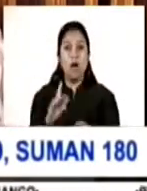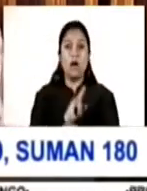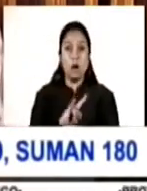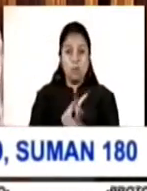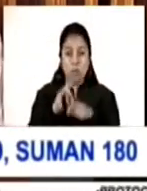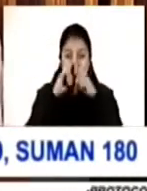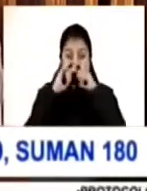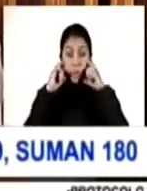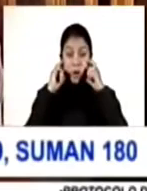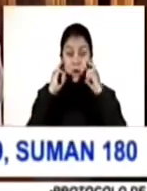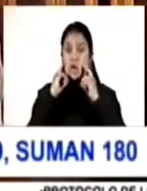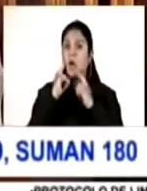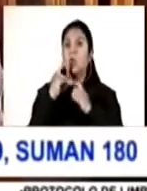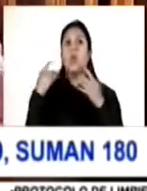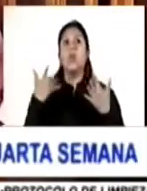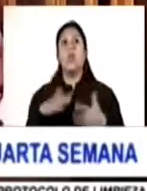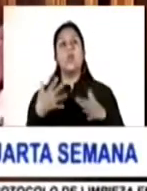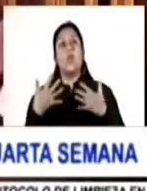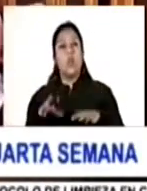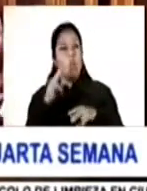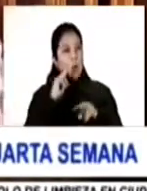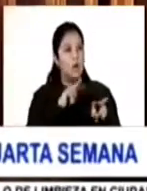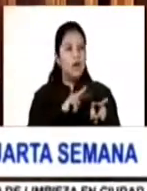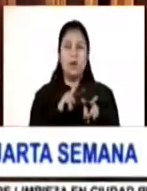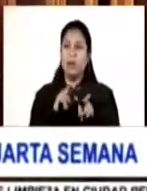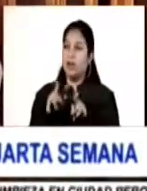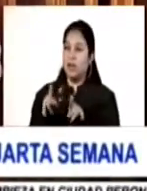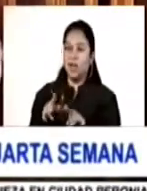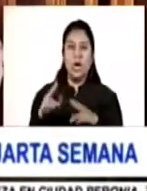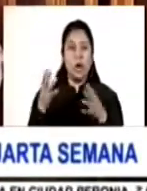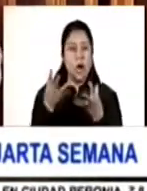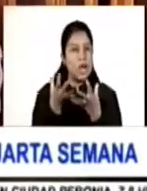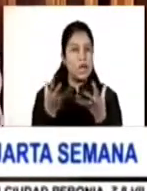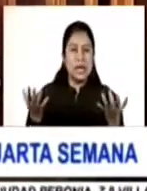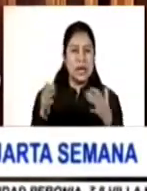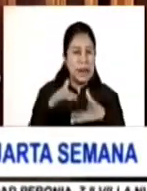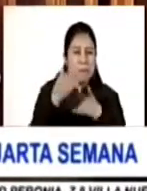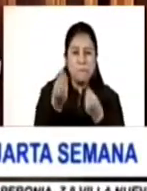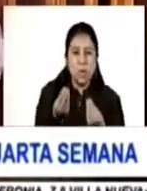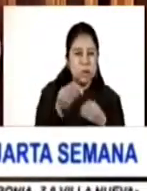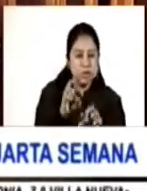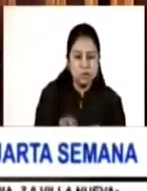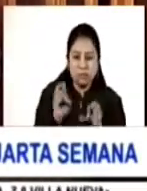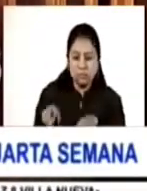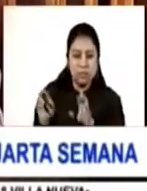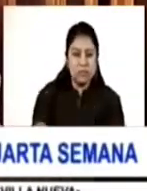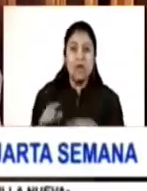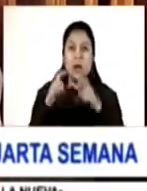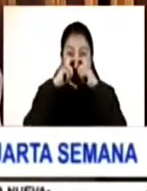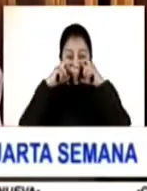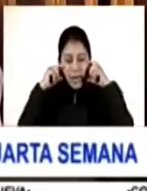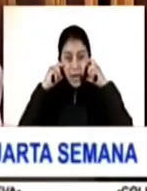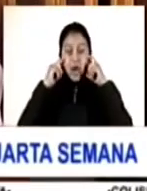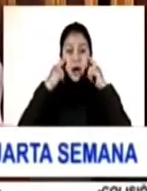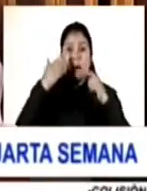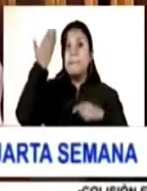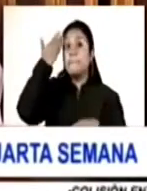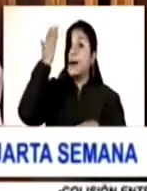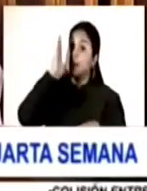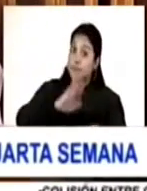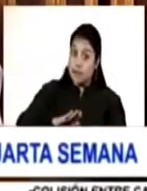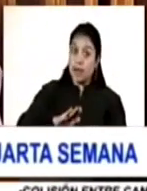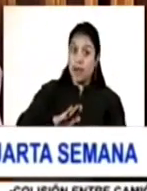mascarilla. Es impresionante cómo vemos ahora las calles con gente con mascarilla. Mañana saldrá la